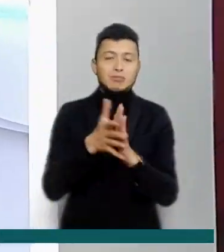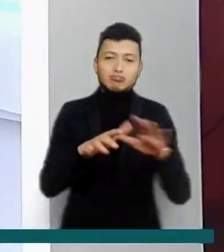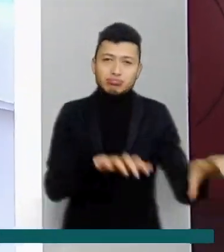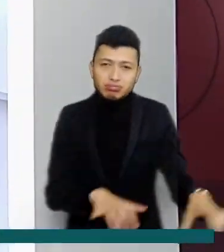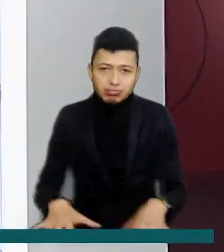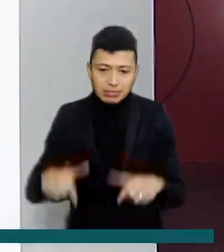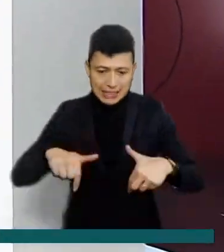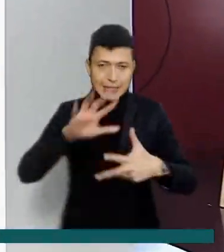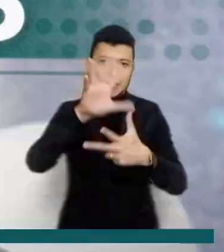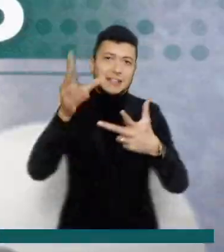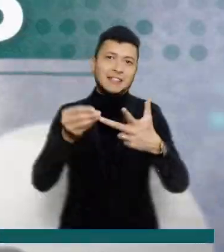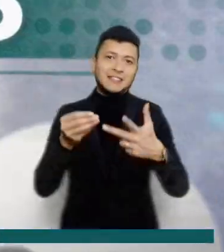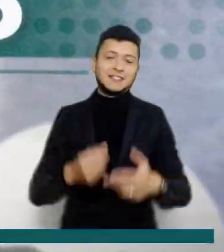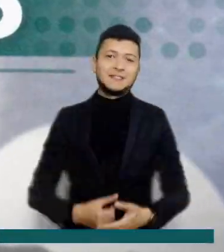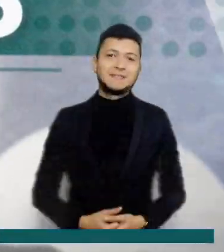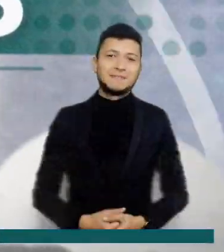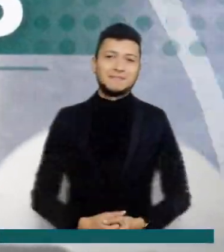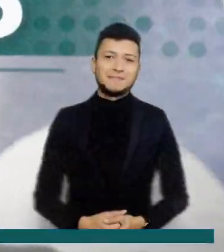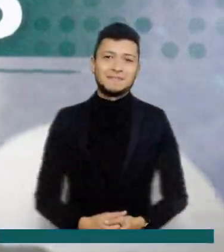en Enlace 13.